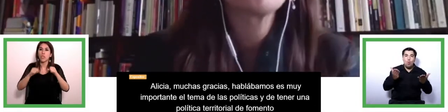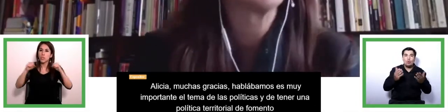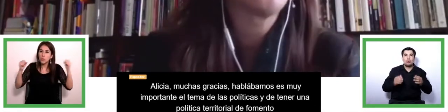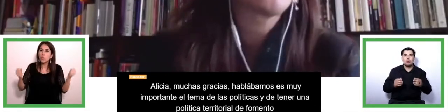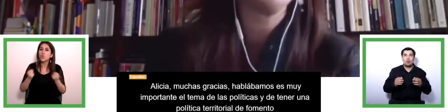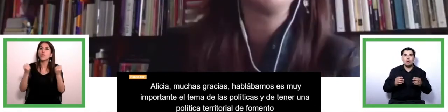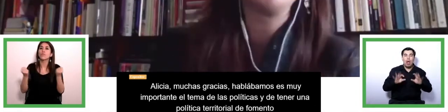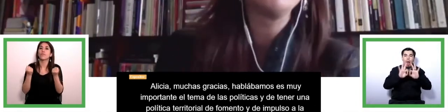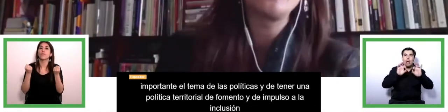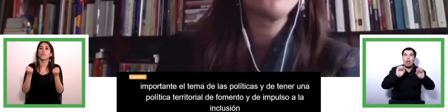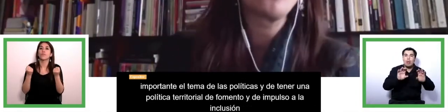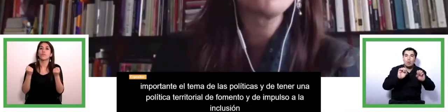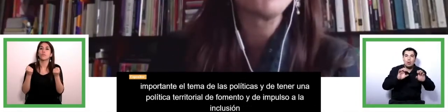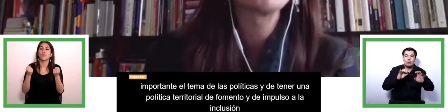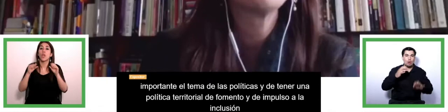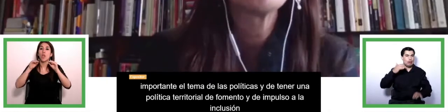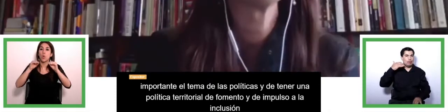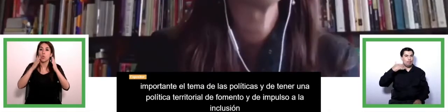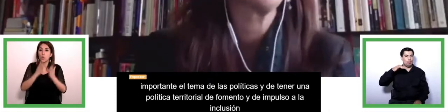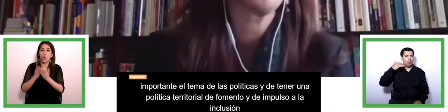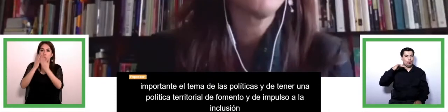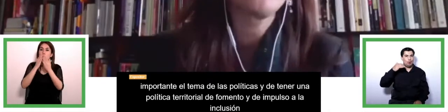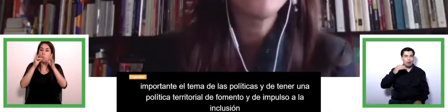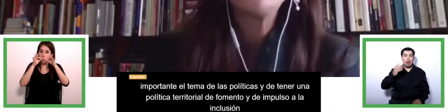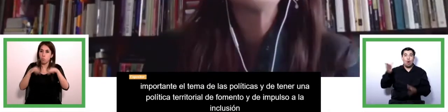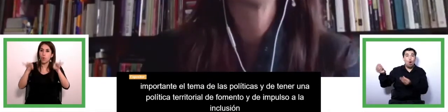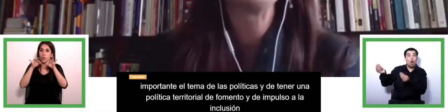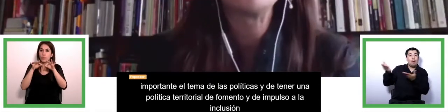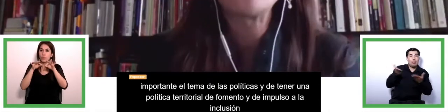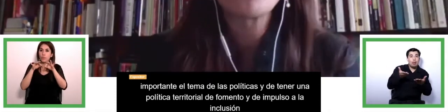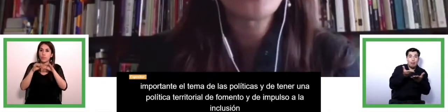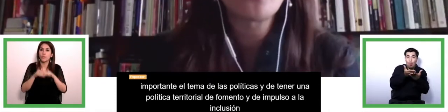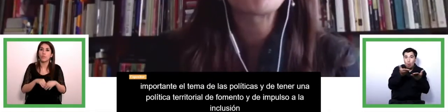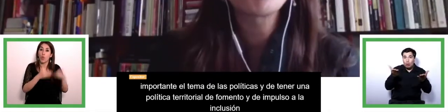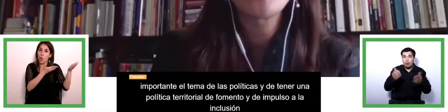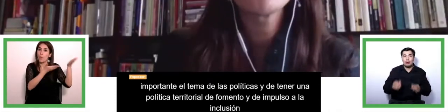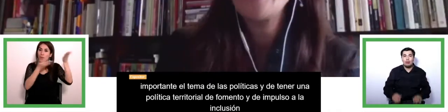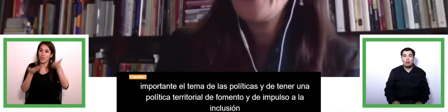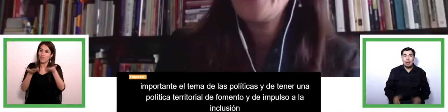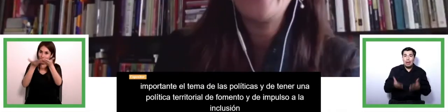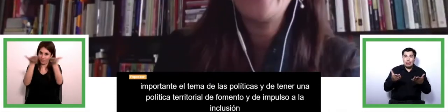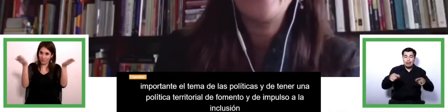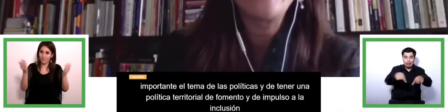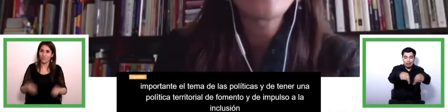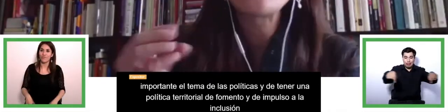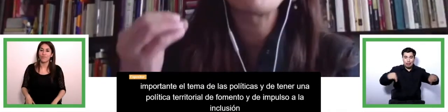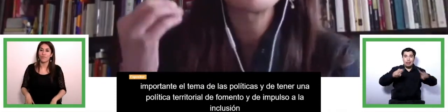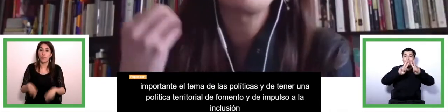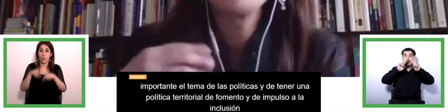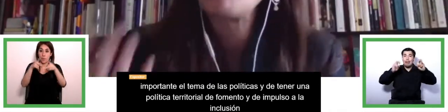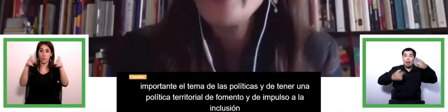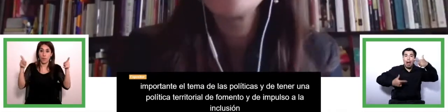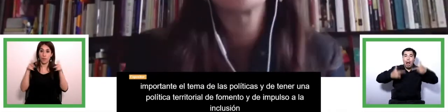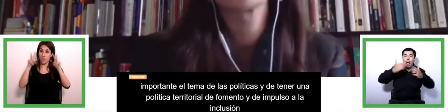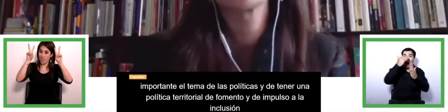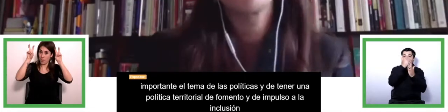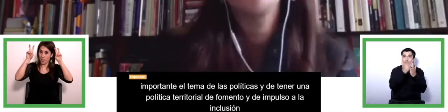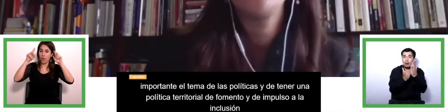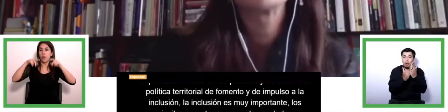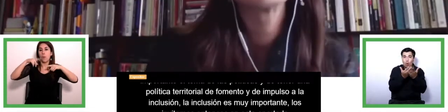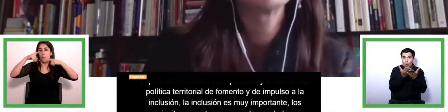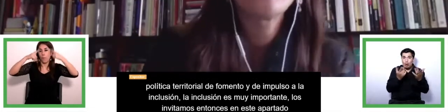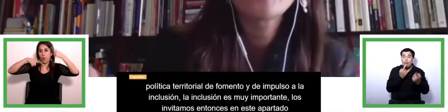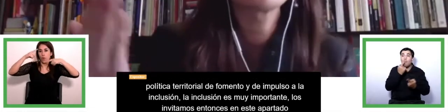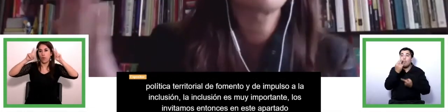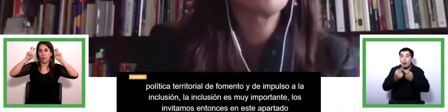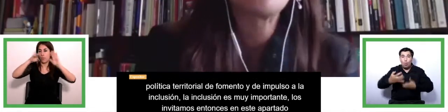la inclusión y la equidad en la educación es muy importante. Los invitamos entonces en este apartado de políticas